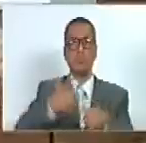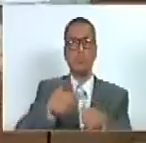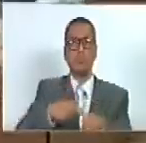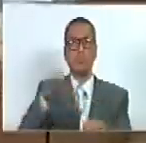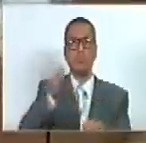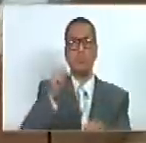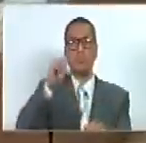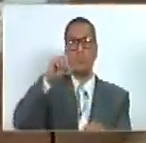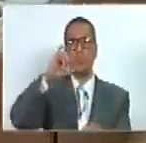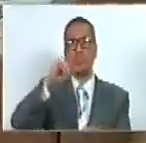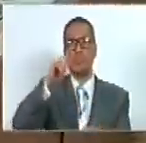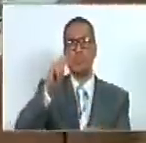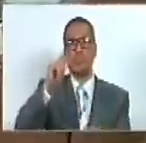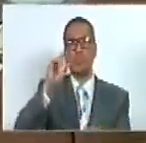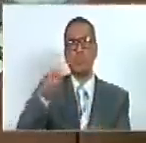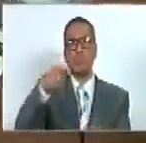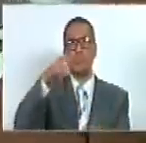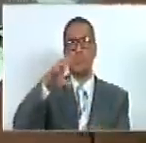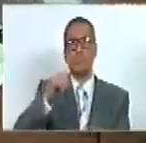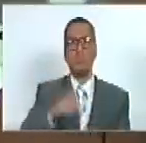Citgo.